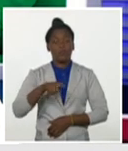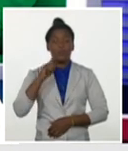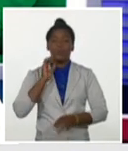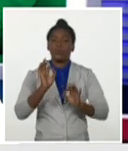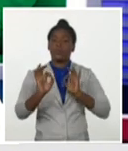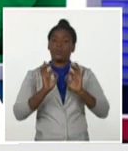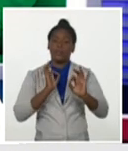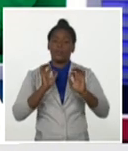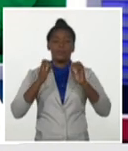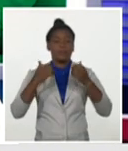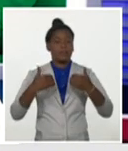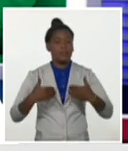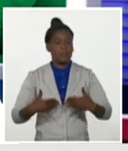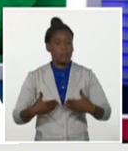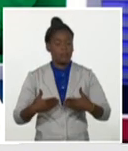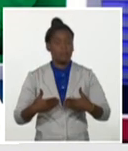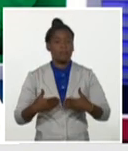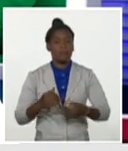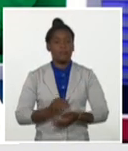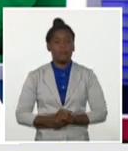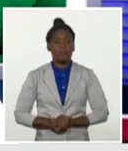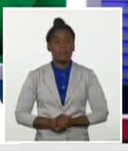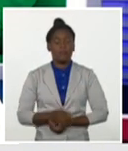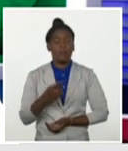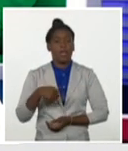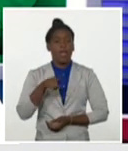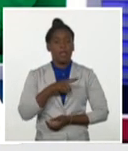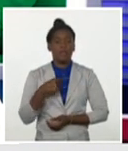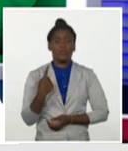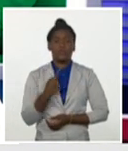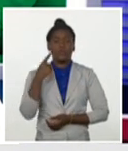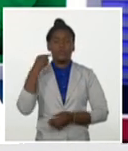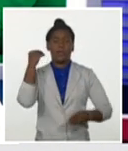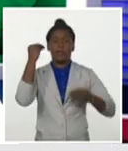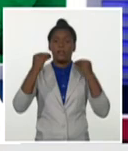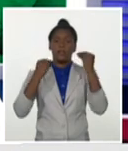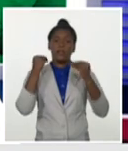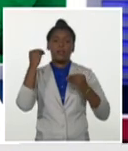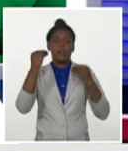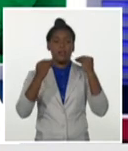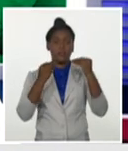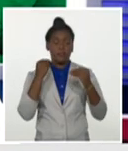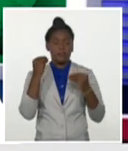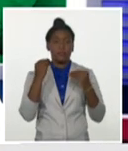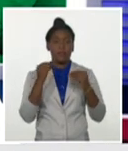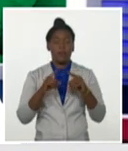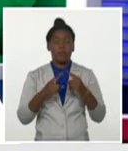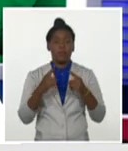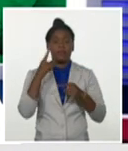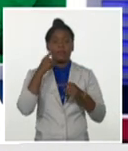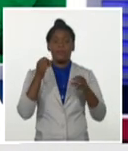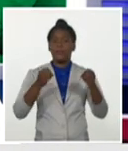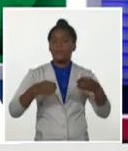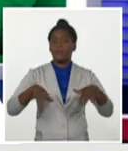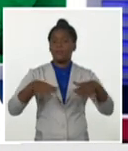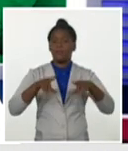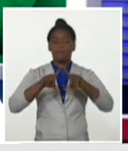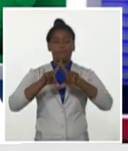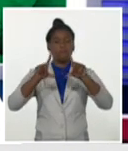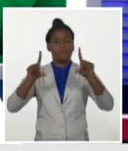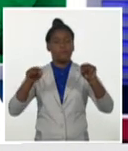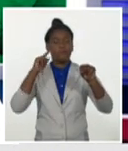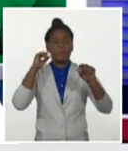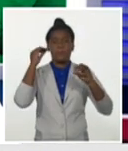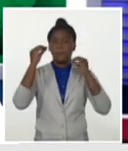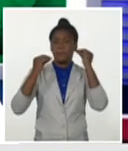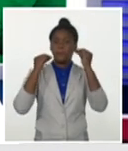sigamos... Ayer hacíamos un grupo de reflexiones en cuanto a lo que está ocurriendo, ¿no? A veces lo que hace es que se